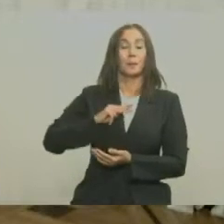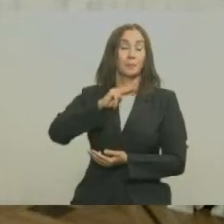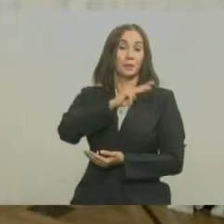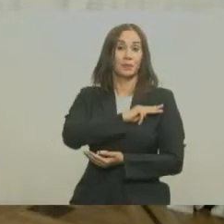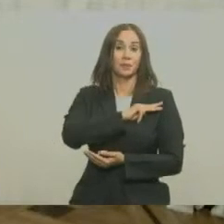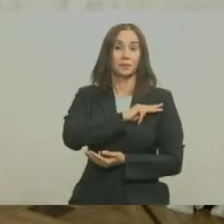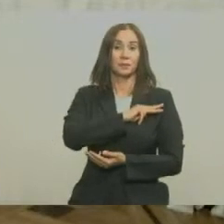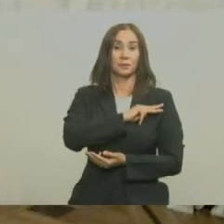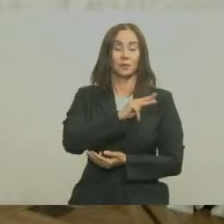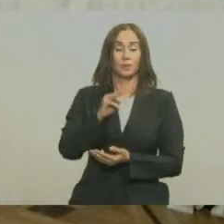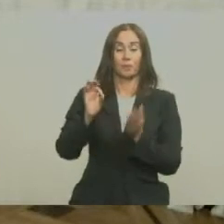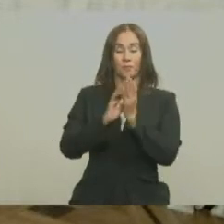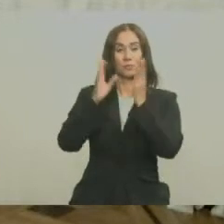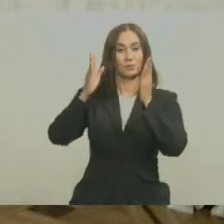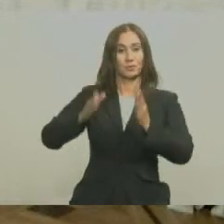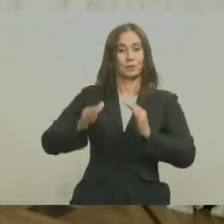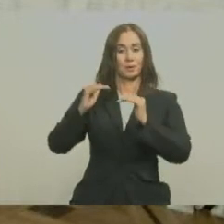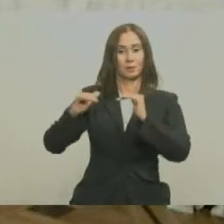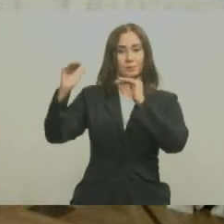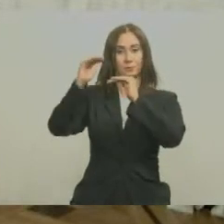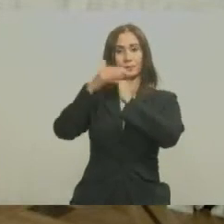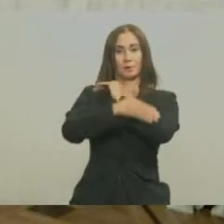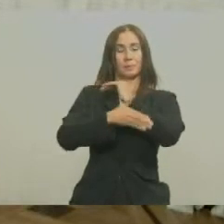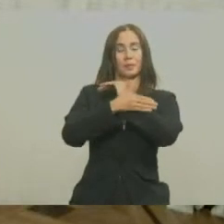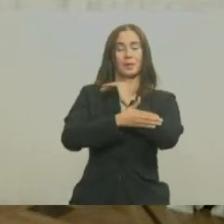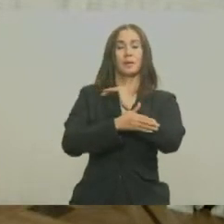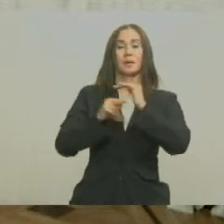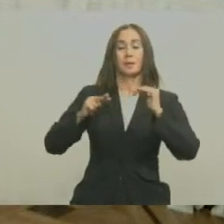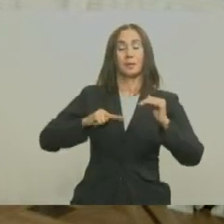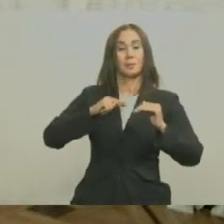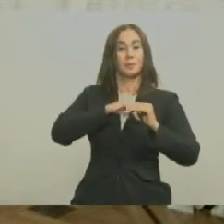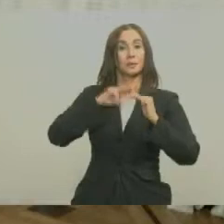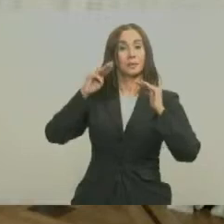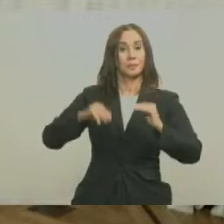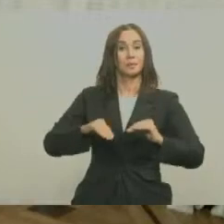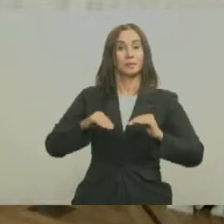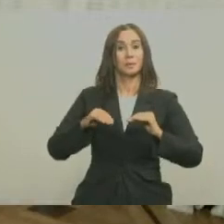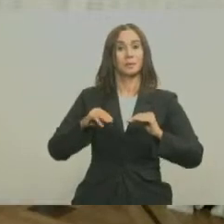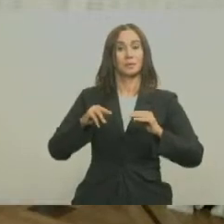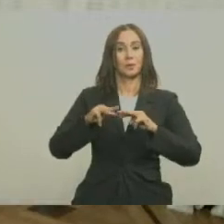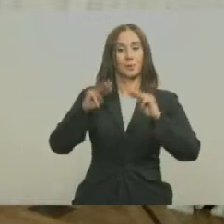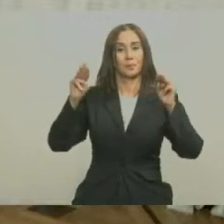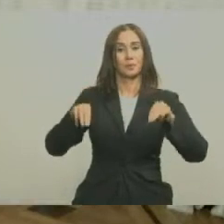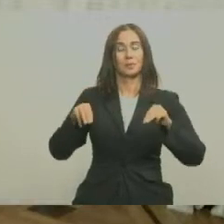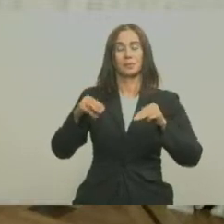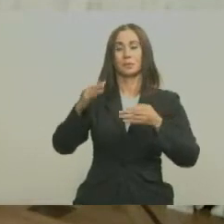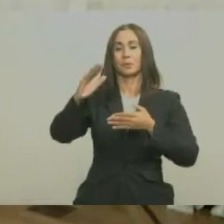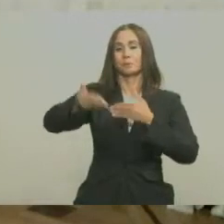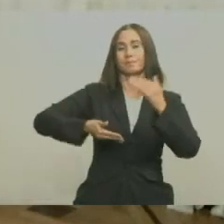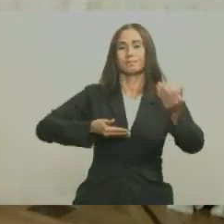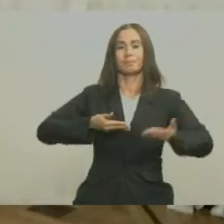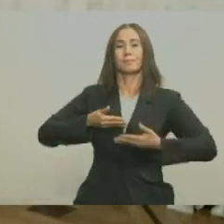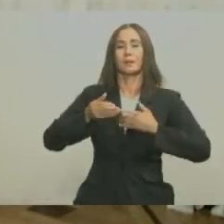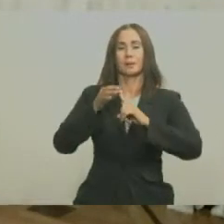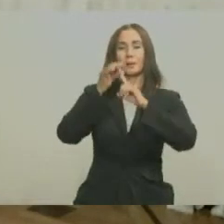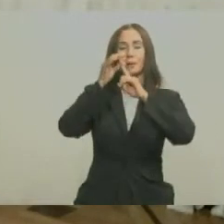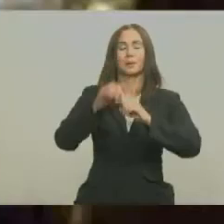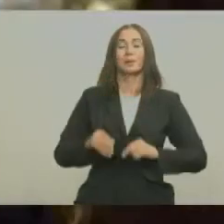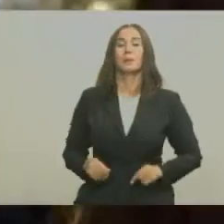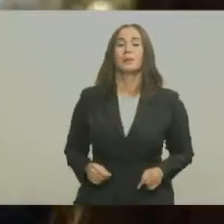ministros, altos funcionarios de la Nación, viceministros, invitados especiales, estimados amigos de la